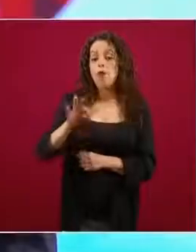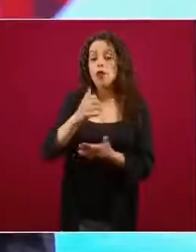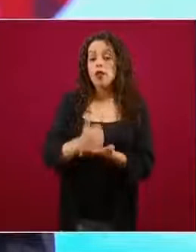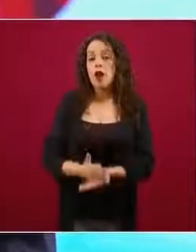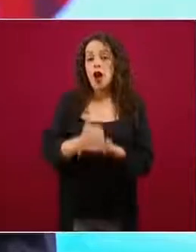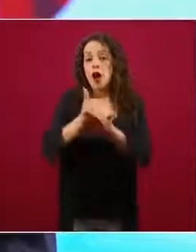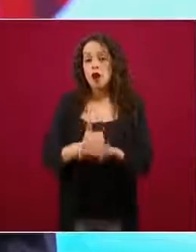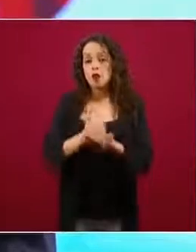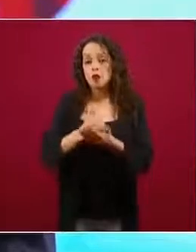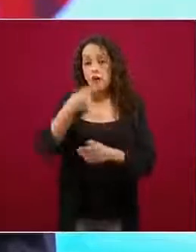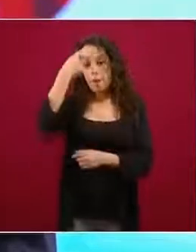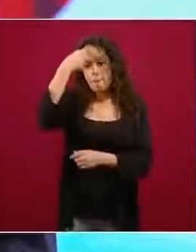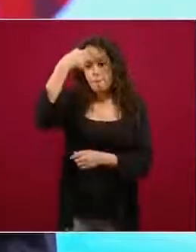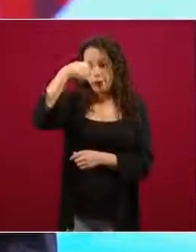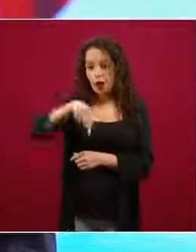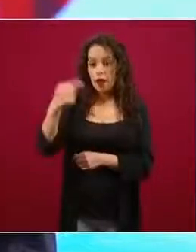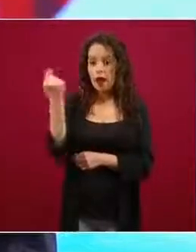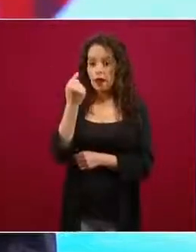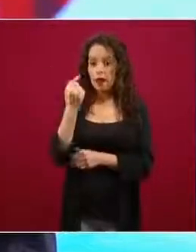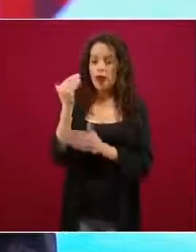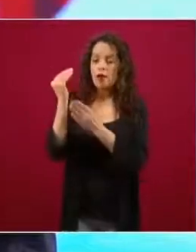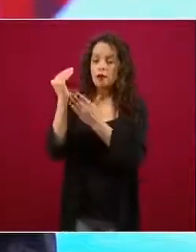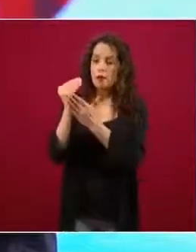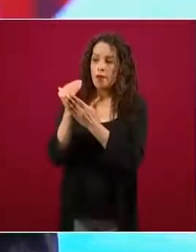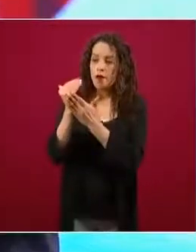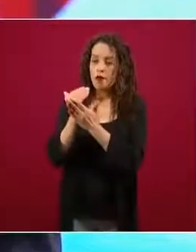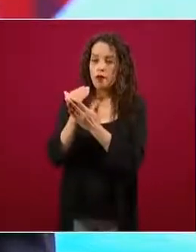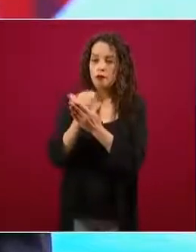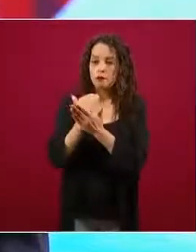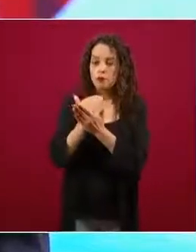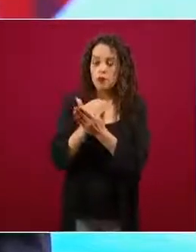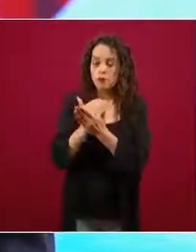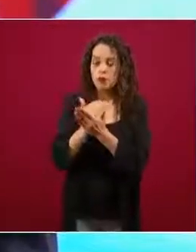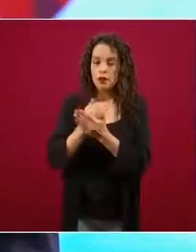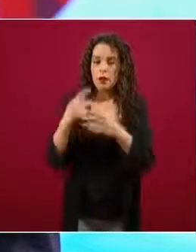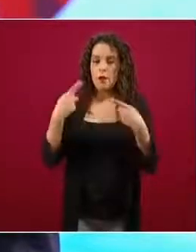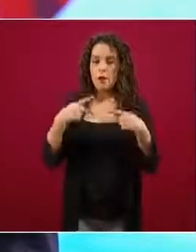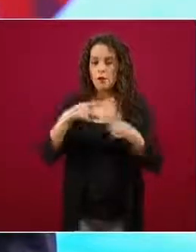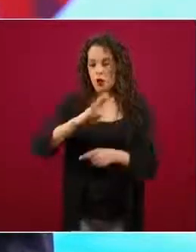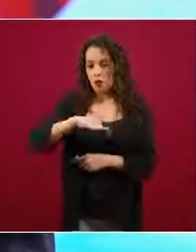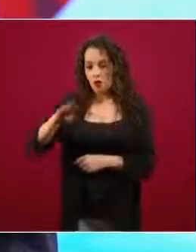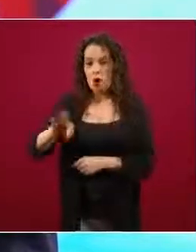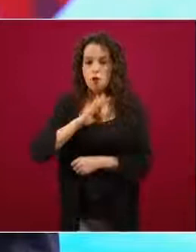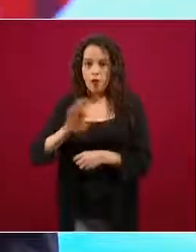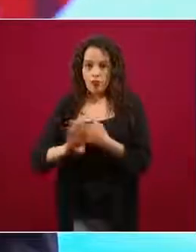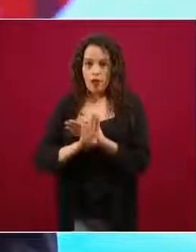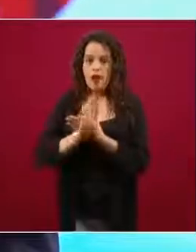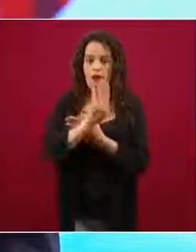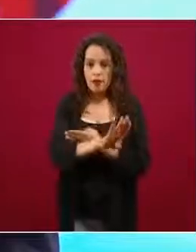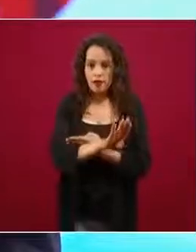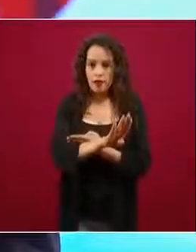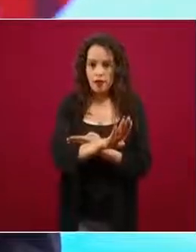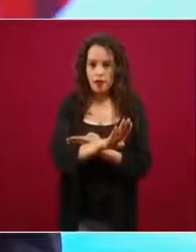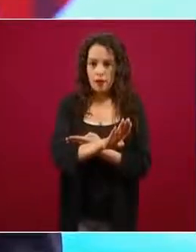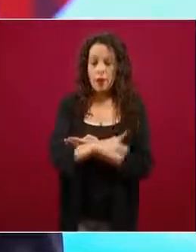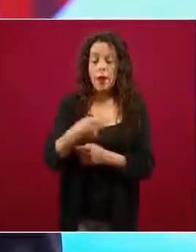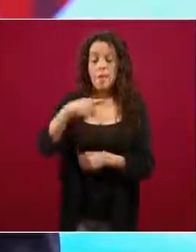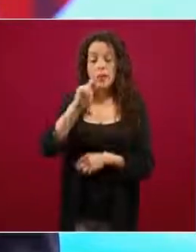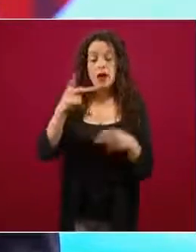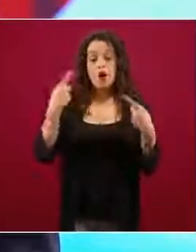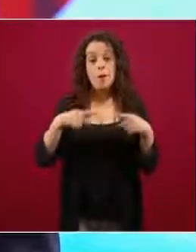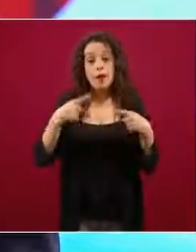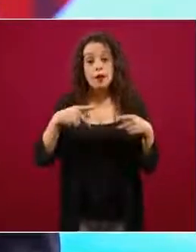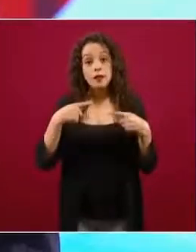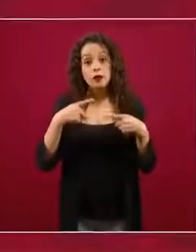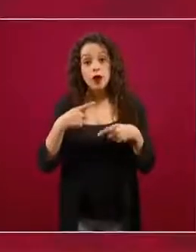la mortalidad en personas críticamente enfermas. No en casos leves, insistimos en eso, para